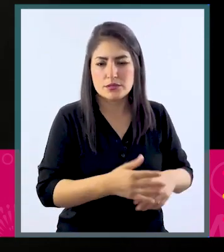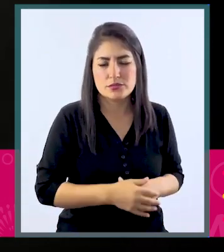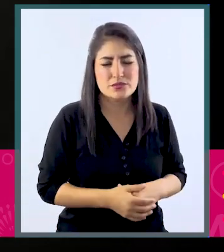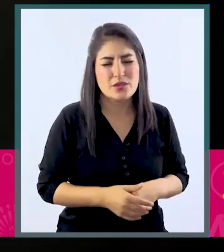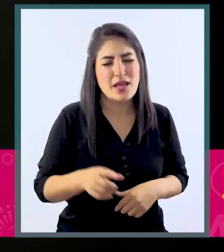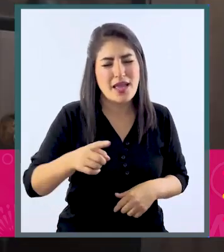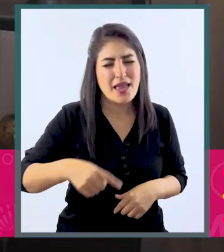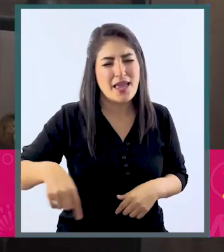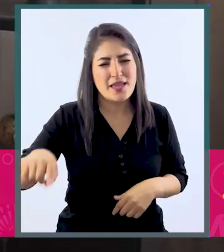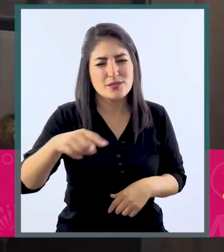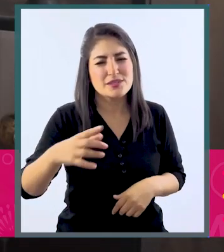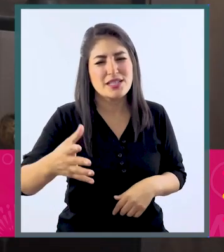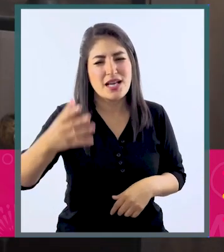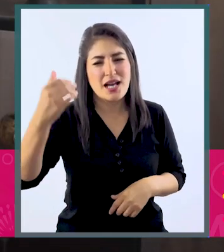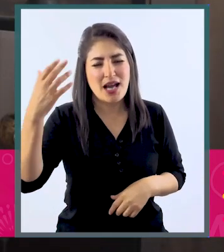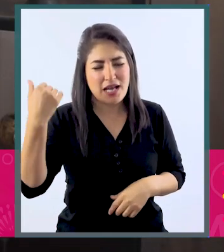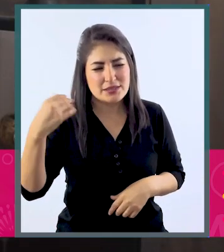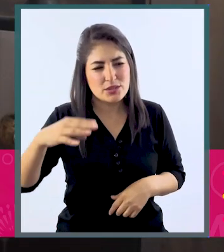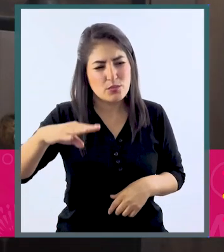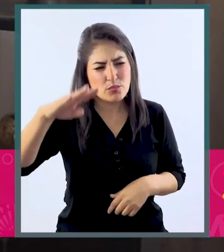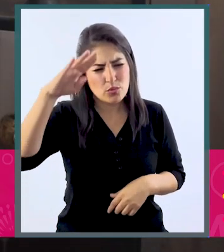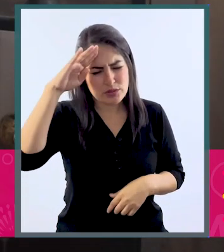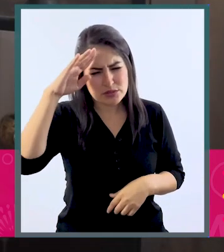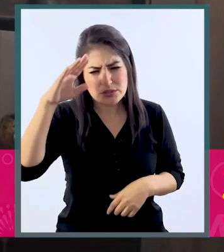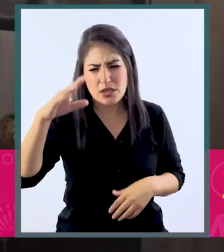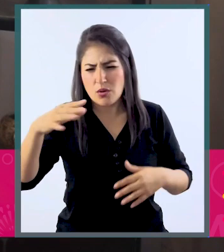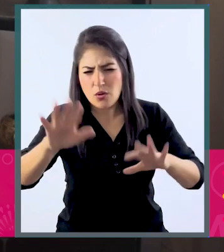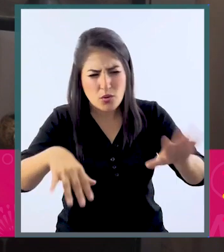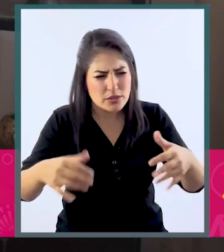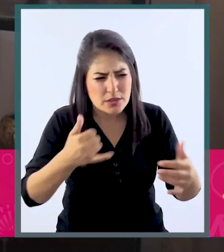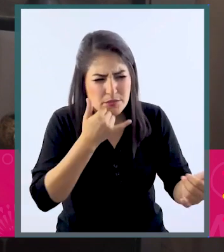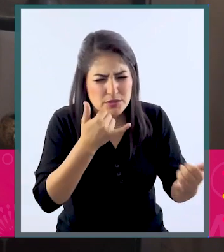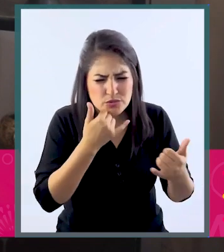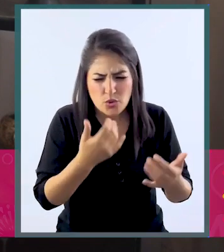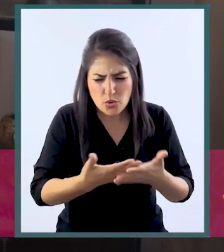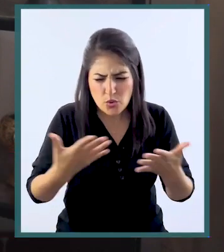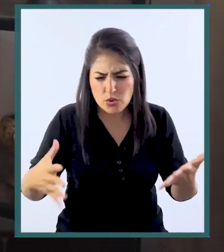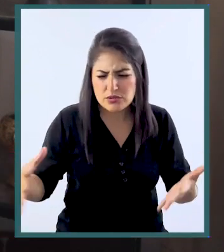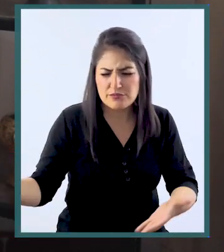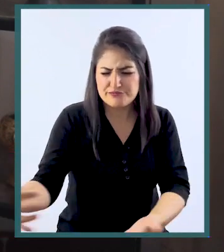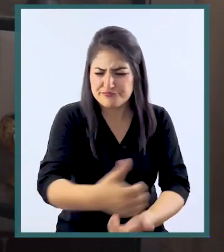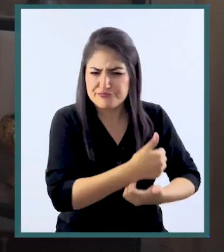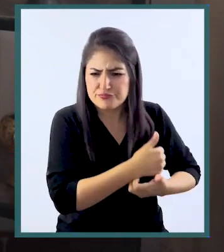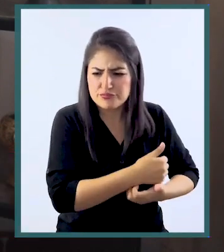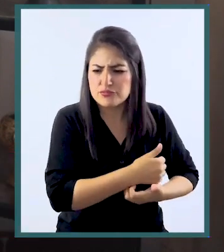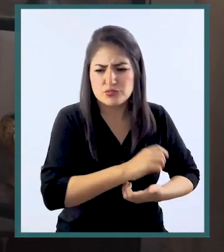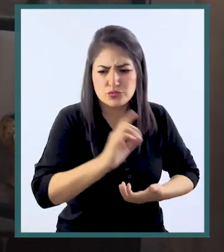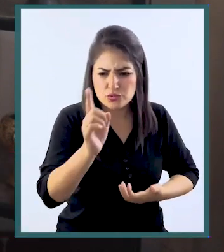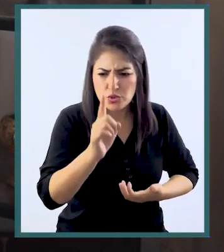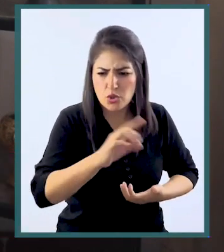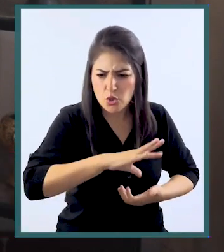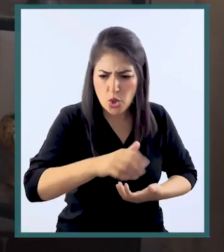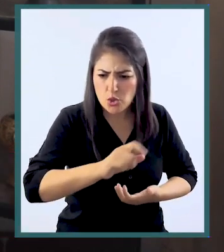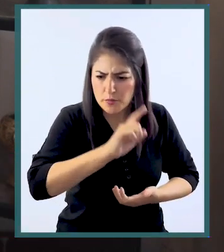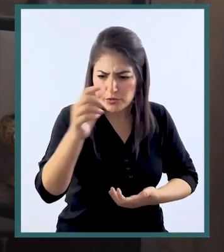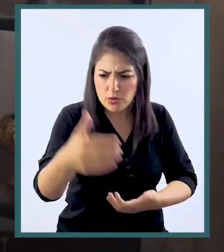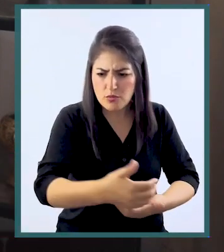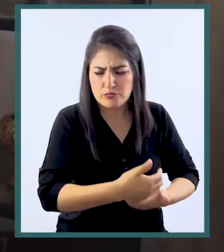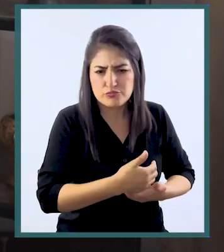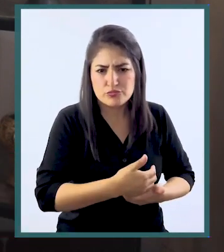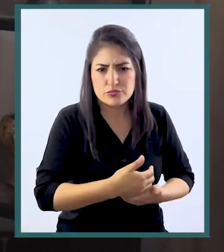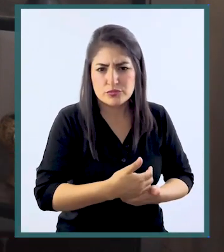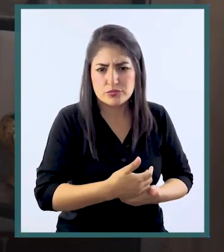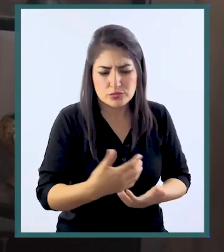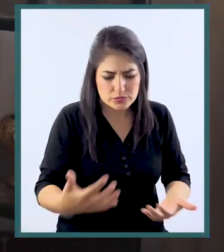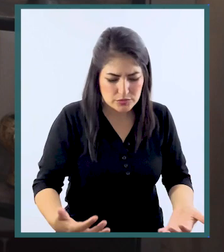los profanadores saquearon una tumba. La policía, cuando intervino, requisó una pequeña parte de los objetos en